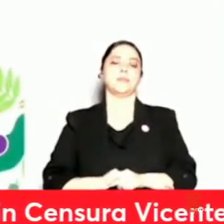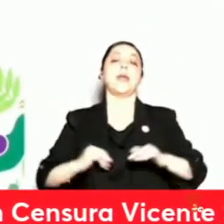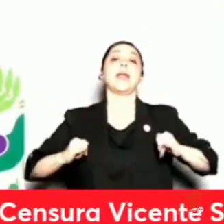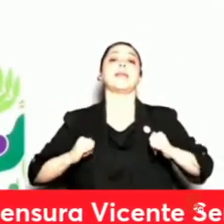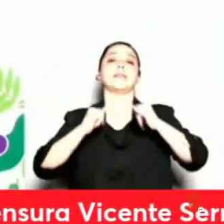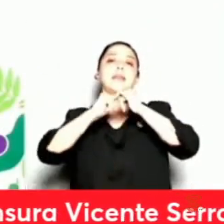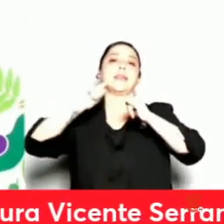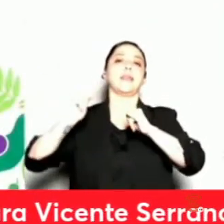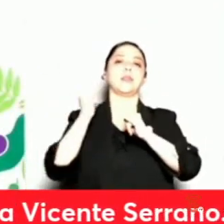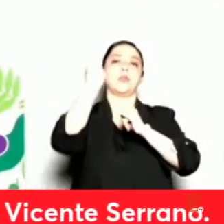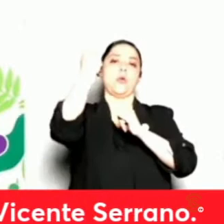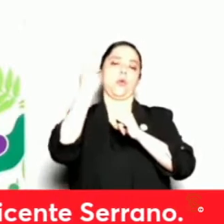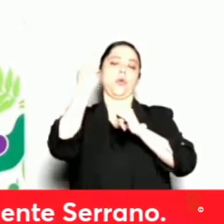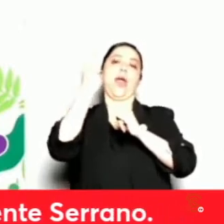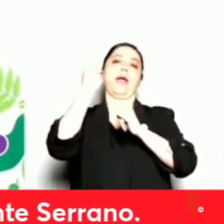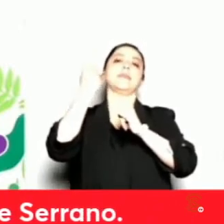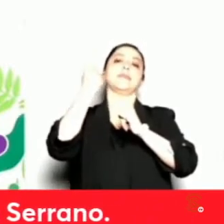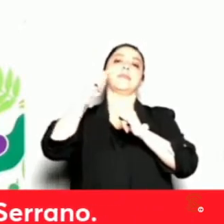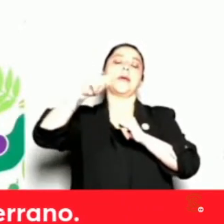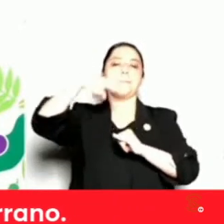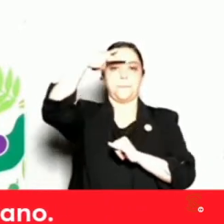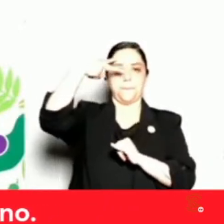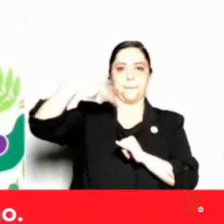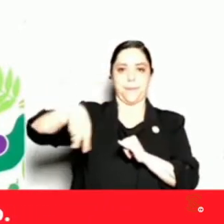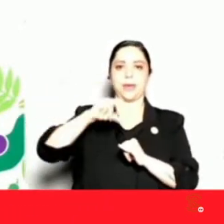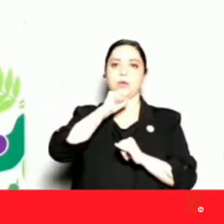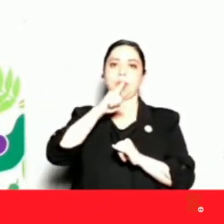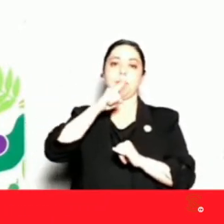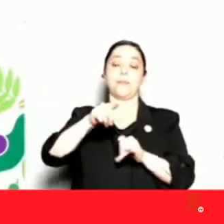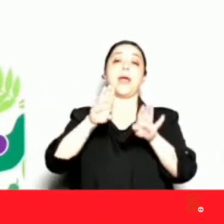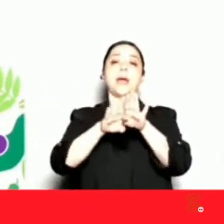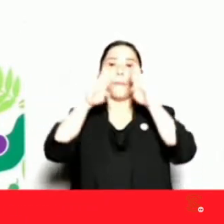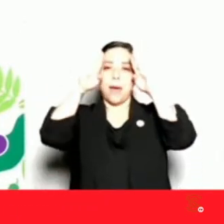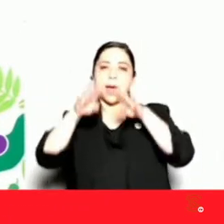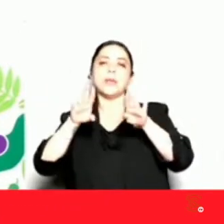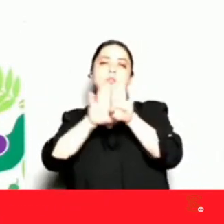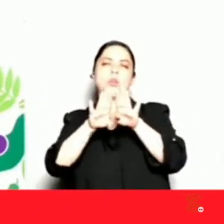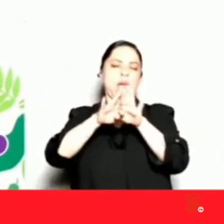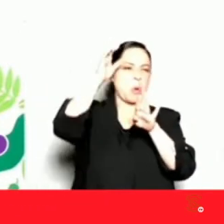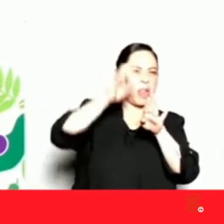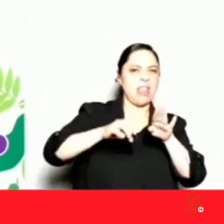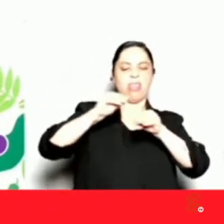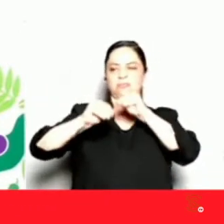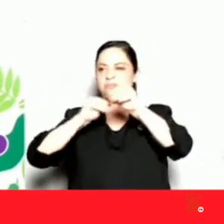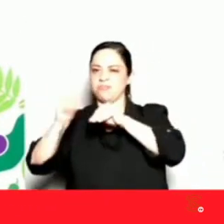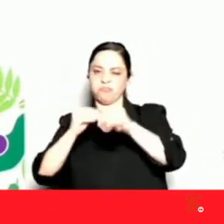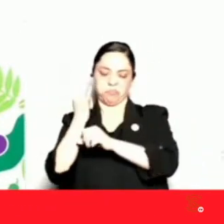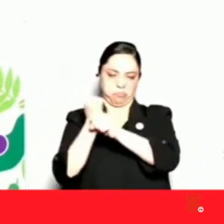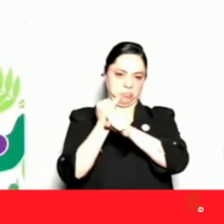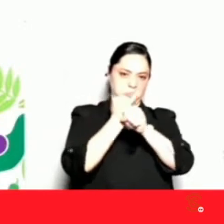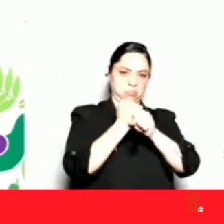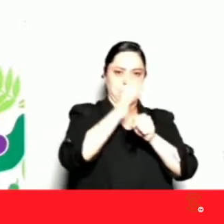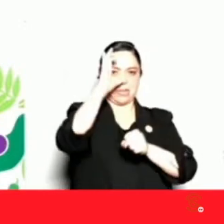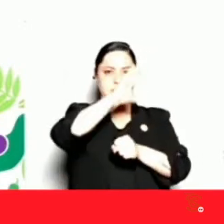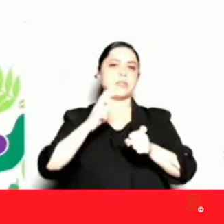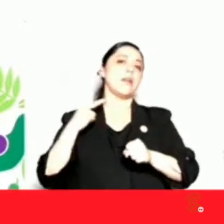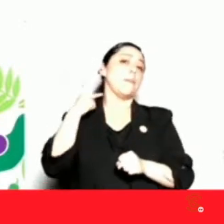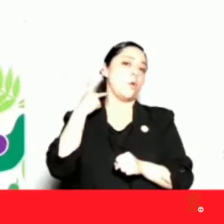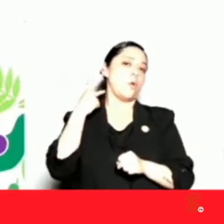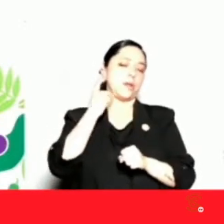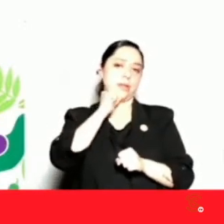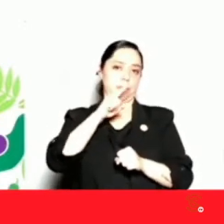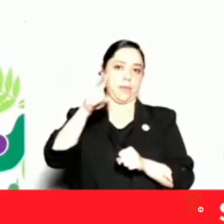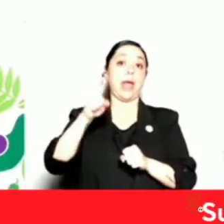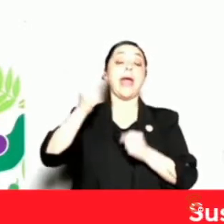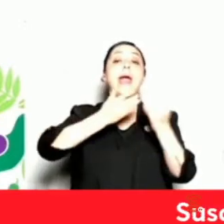Tecnológico Autónomo de México y maestro en Política Criminal por la Escuela de Economía, Ciencia Política en Londres. Cuenta